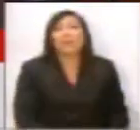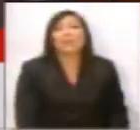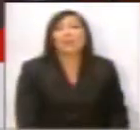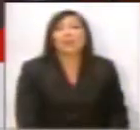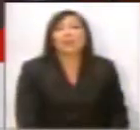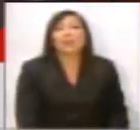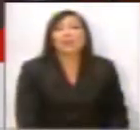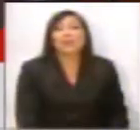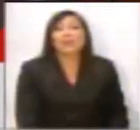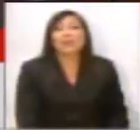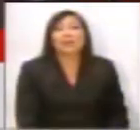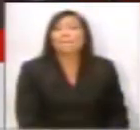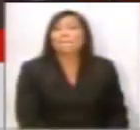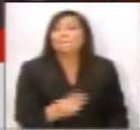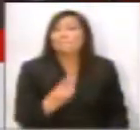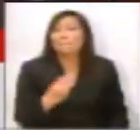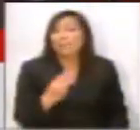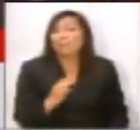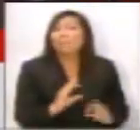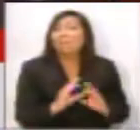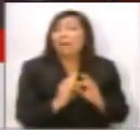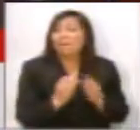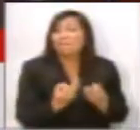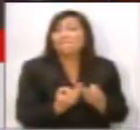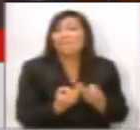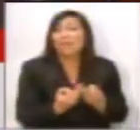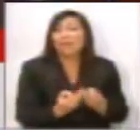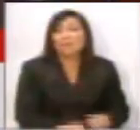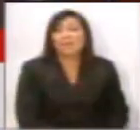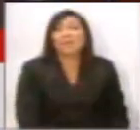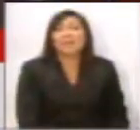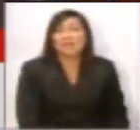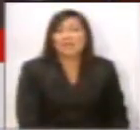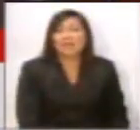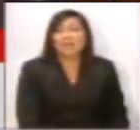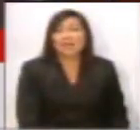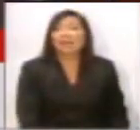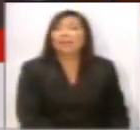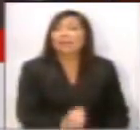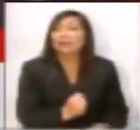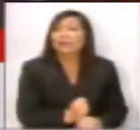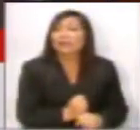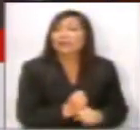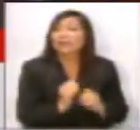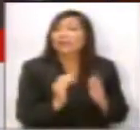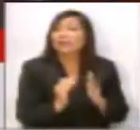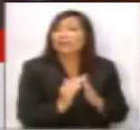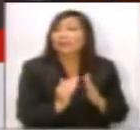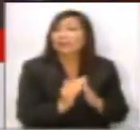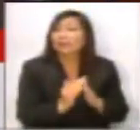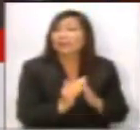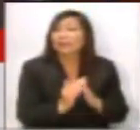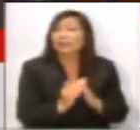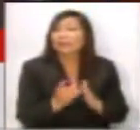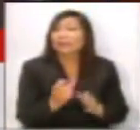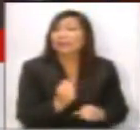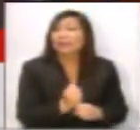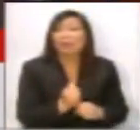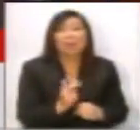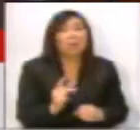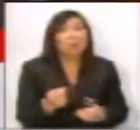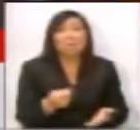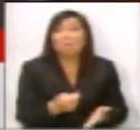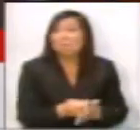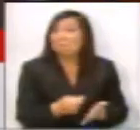señor presidente, de las madres de familia, es que trabajan en la casa y ese trabajo no